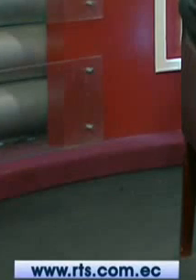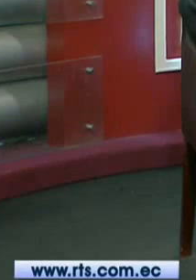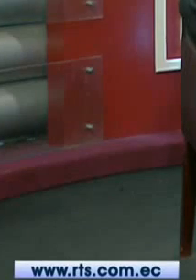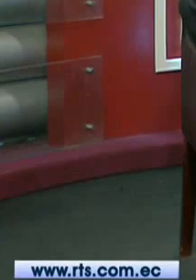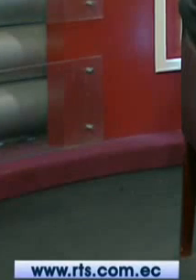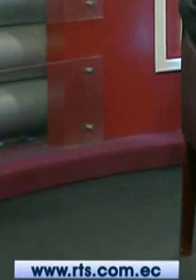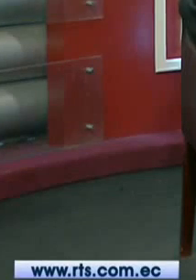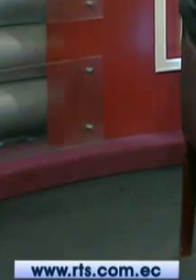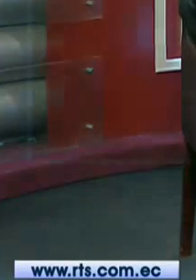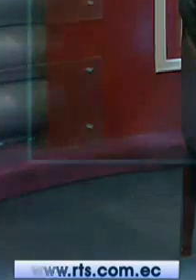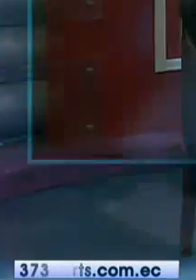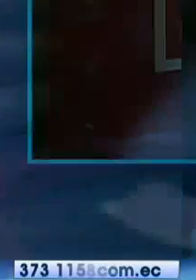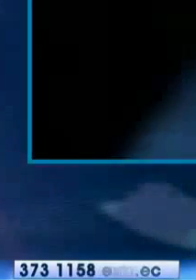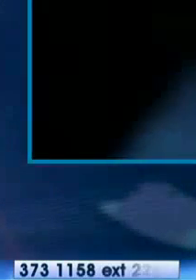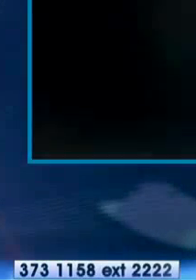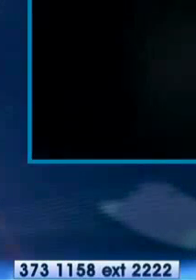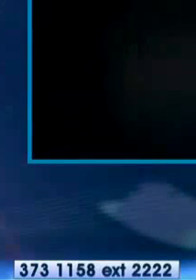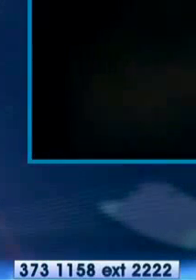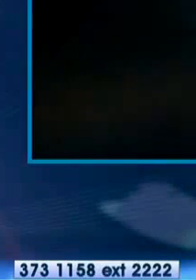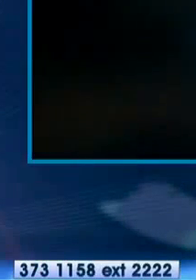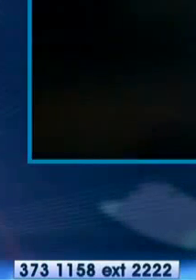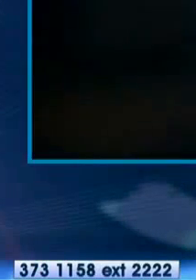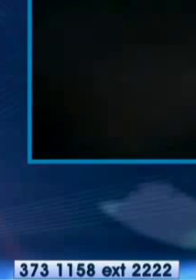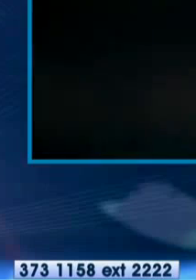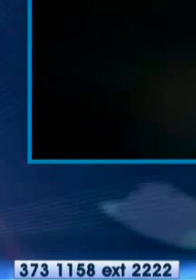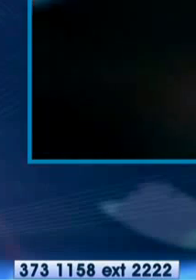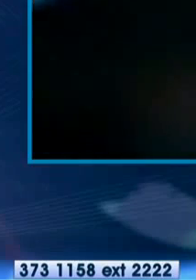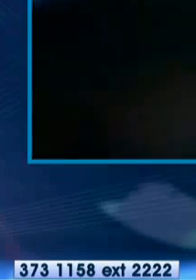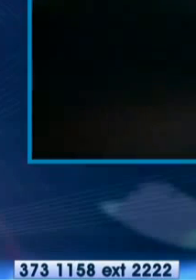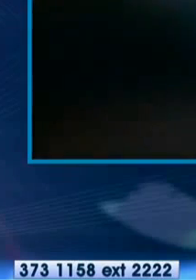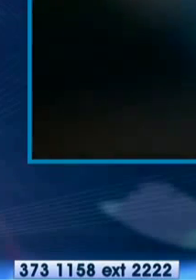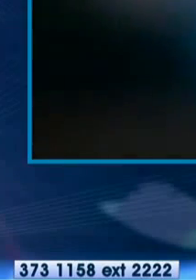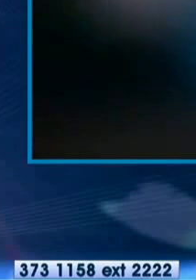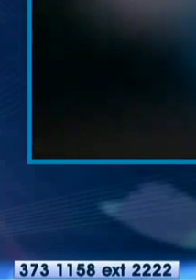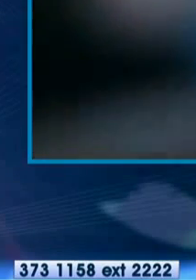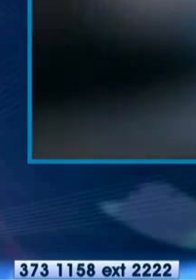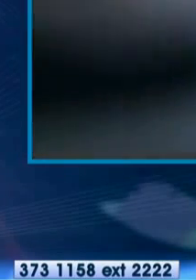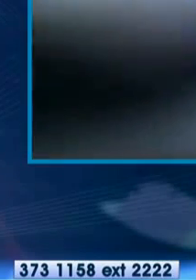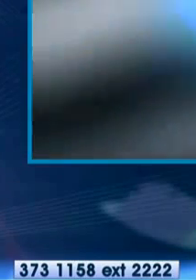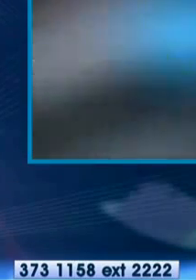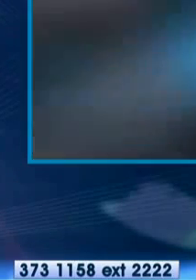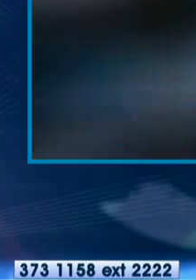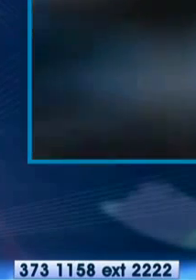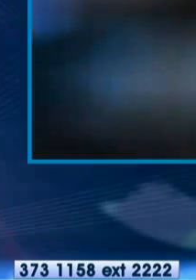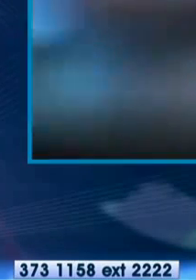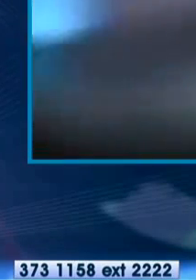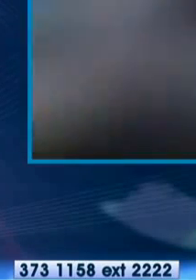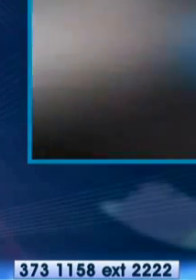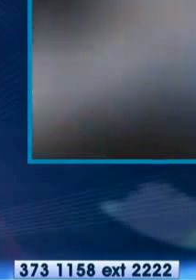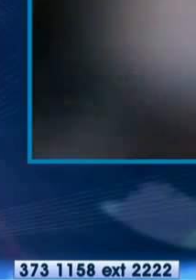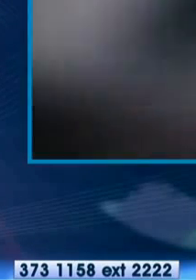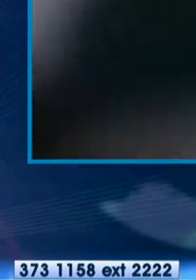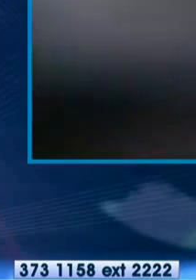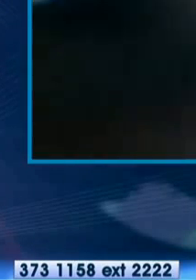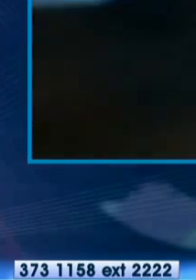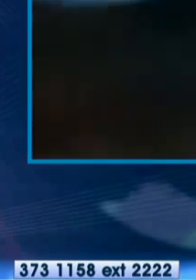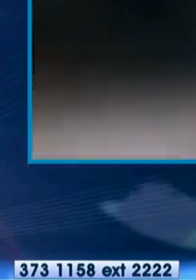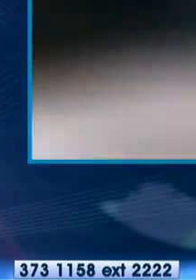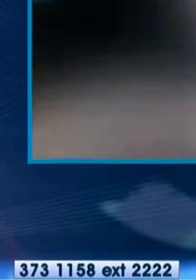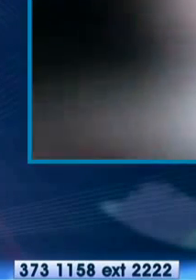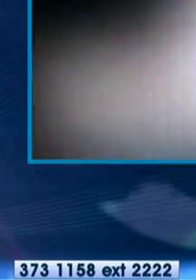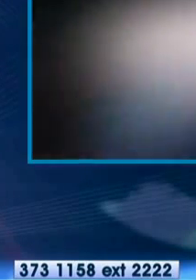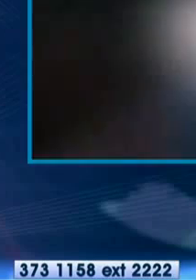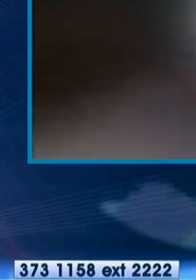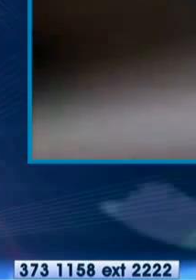social que ha venido ganando terreno durante los últimos meses, años, es el tema de la droga. La propuesta que se realizó el